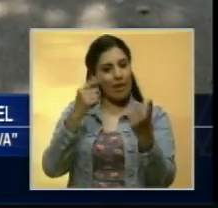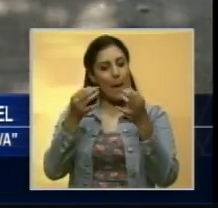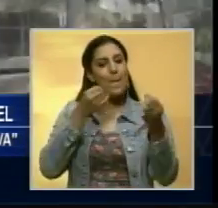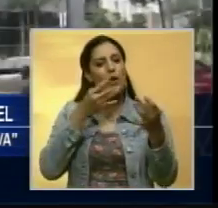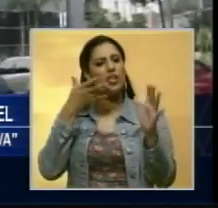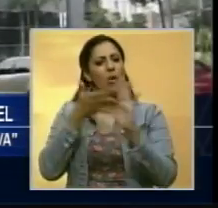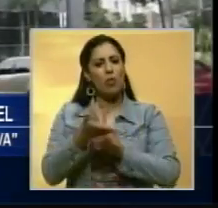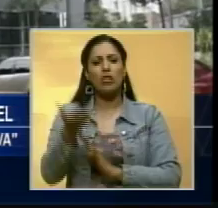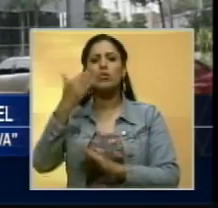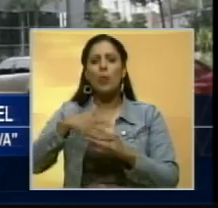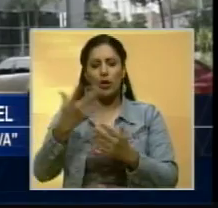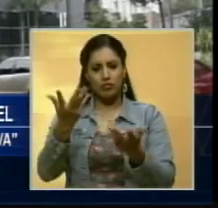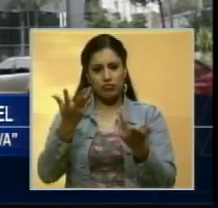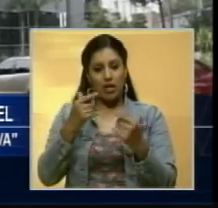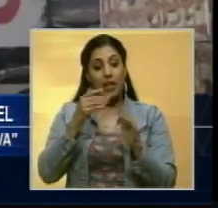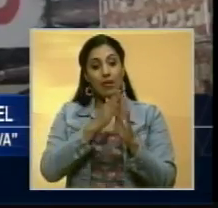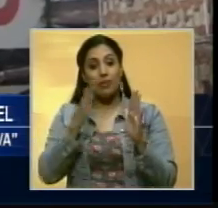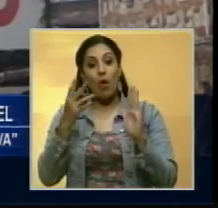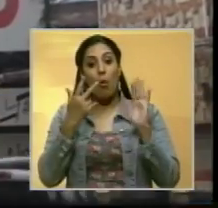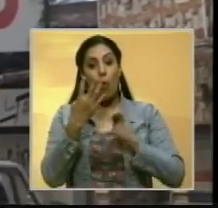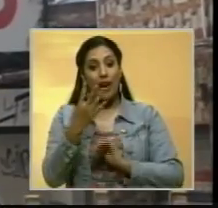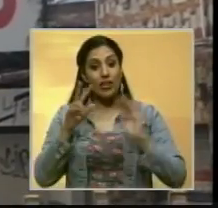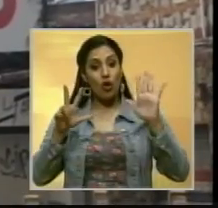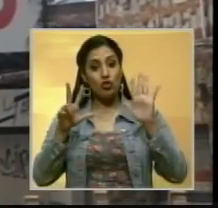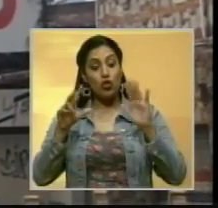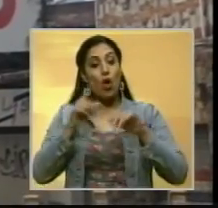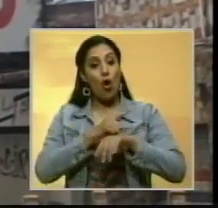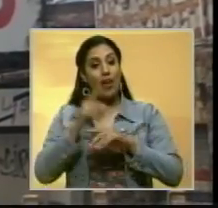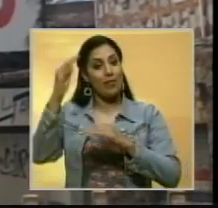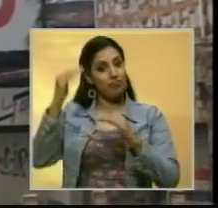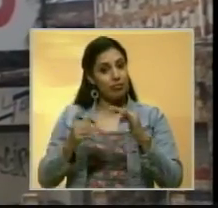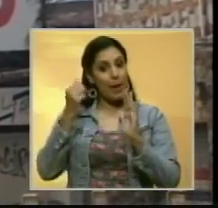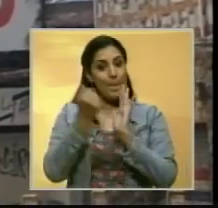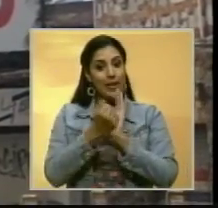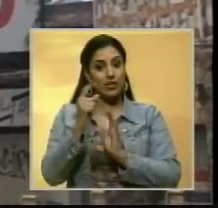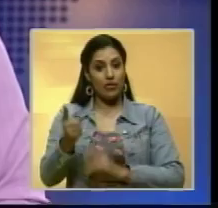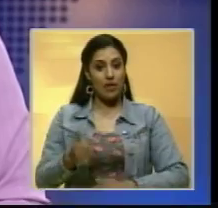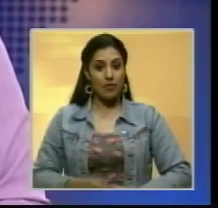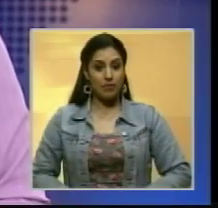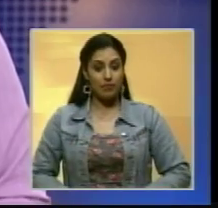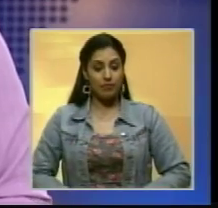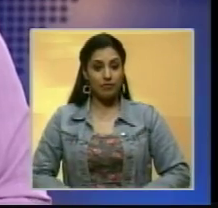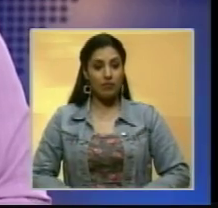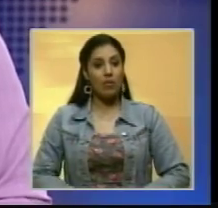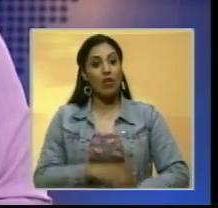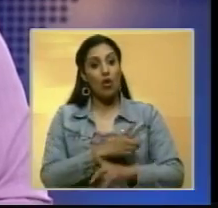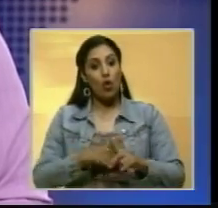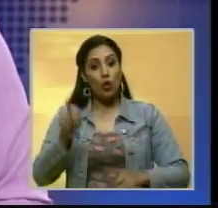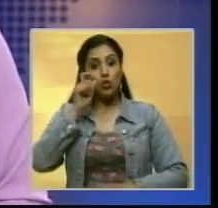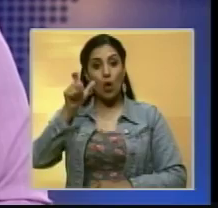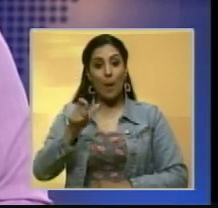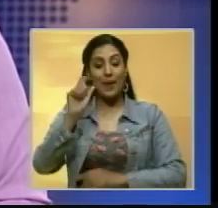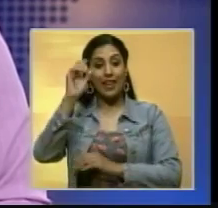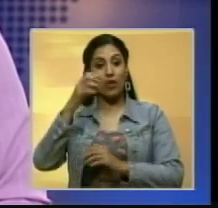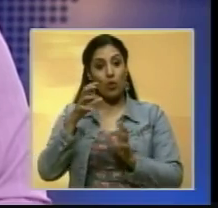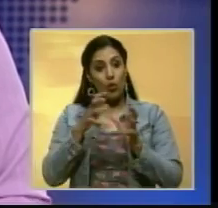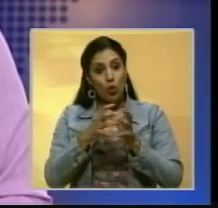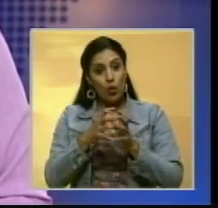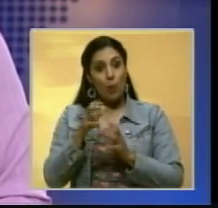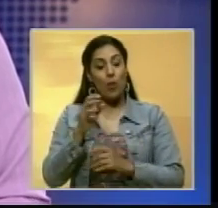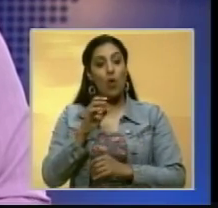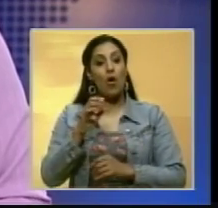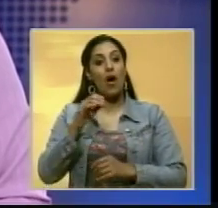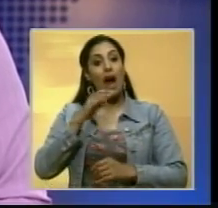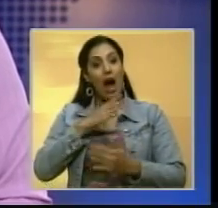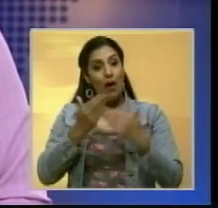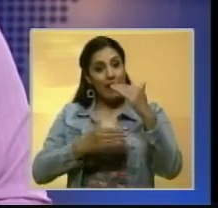sus alegatos y se le dio un lapso de 48 horas para acatar la normativa. Juan José Molina, dirigente nacional del